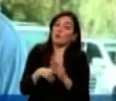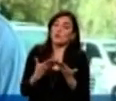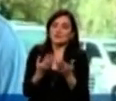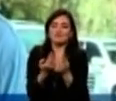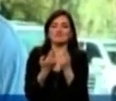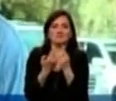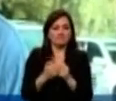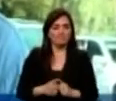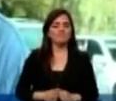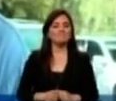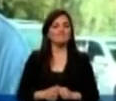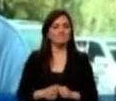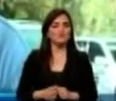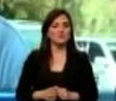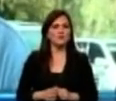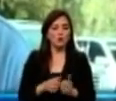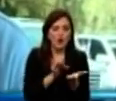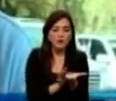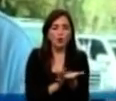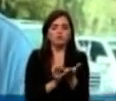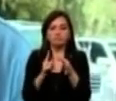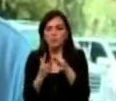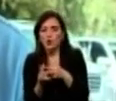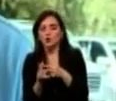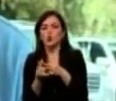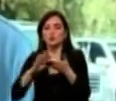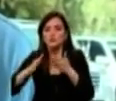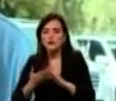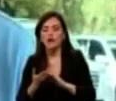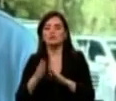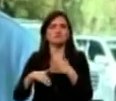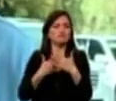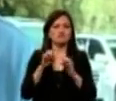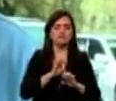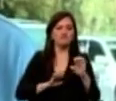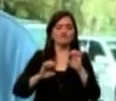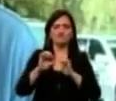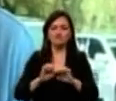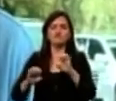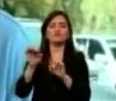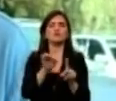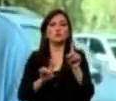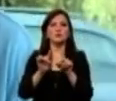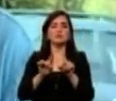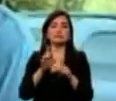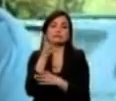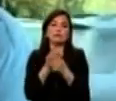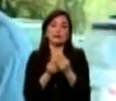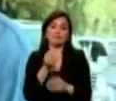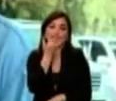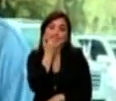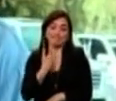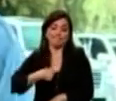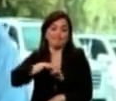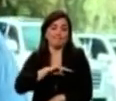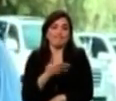los resultados electorales por cantón, por parroquia, por comunidad incluso. Porque puede ser que también sean fallas nuestras, no